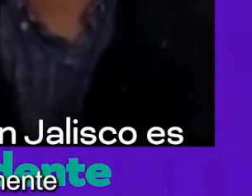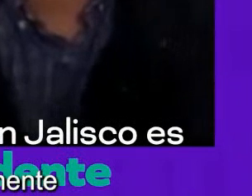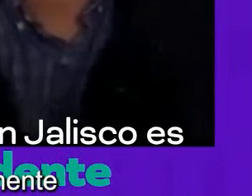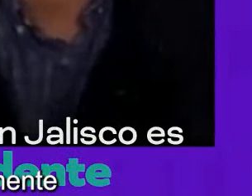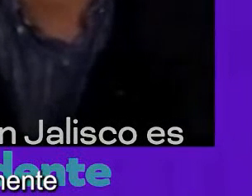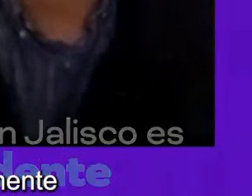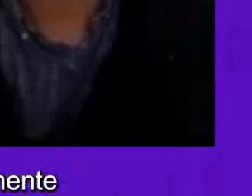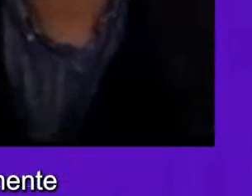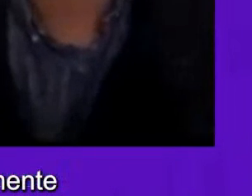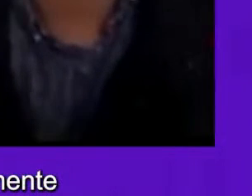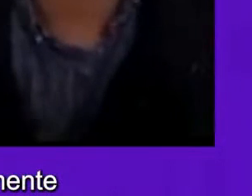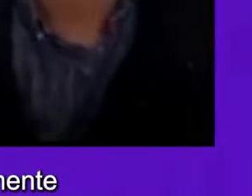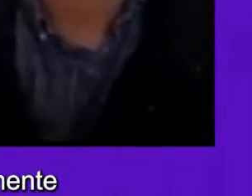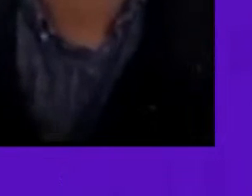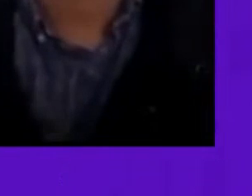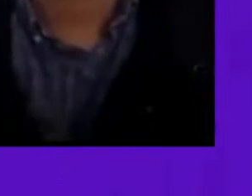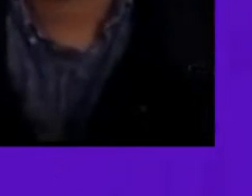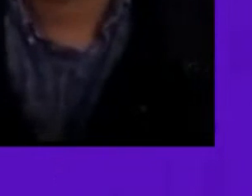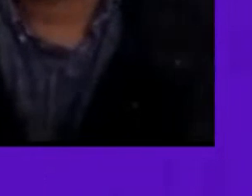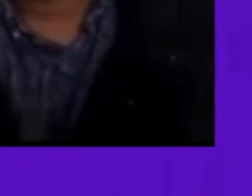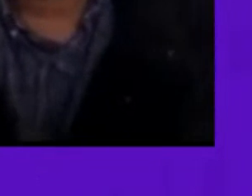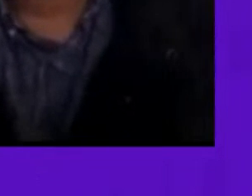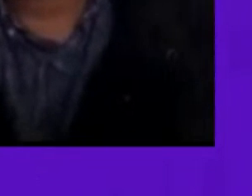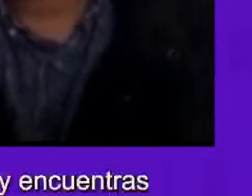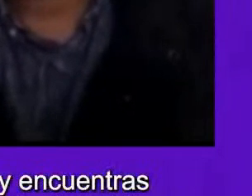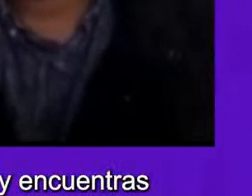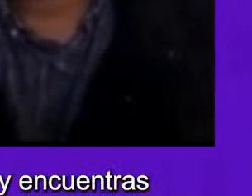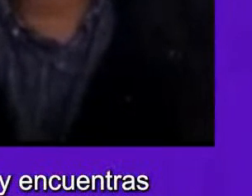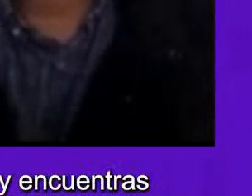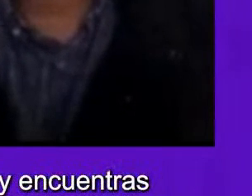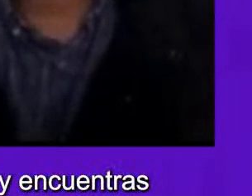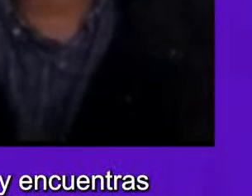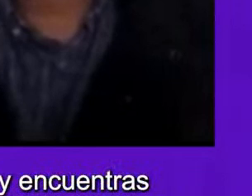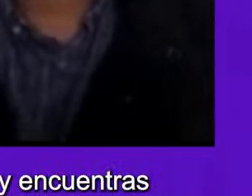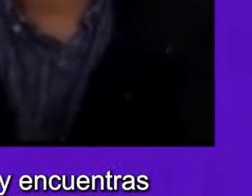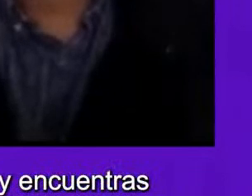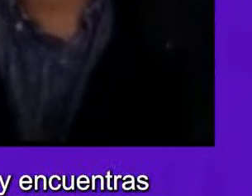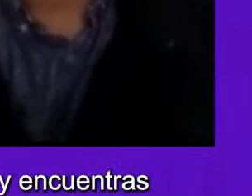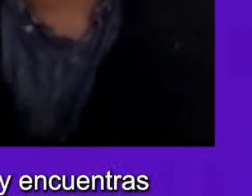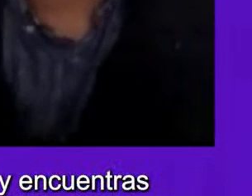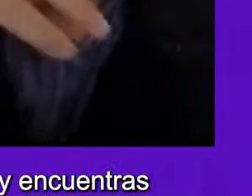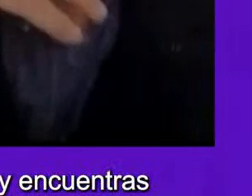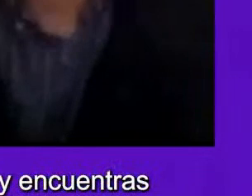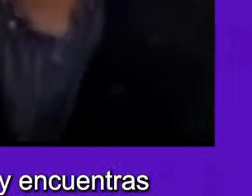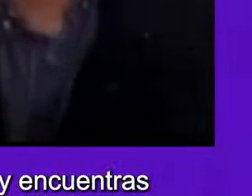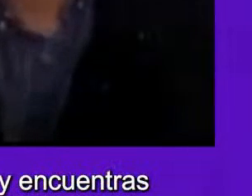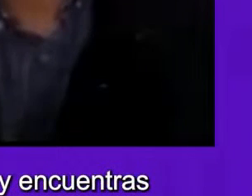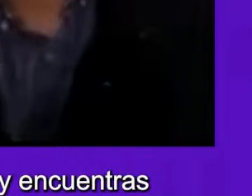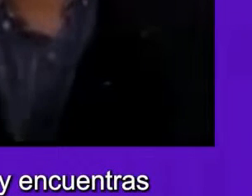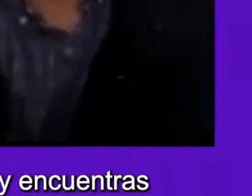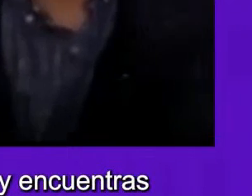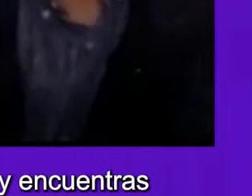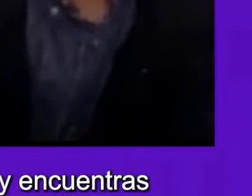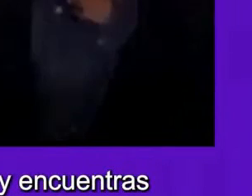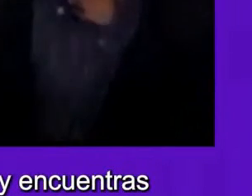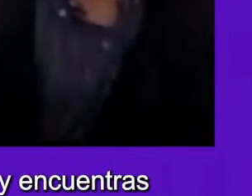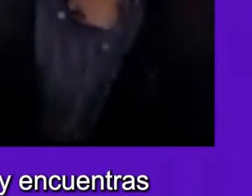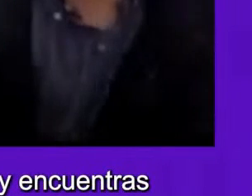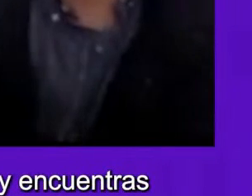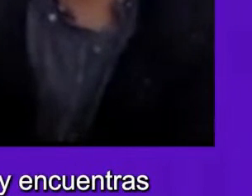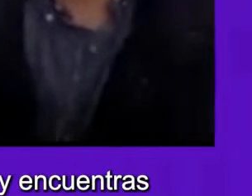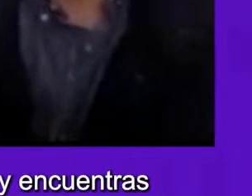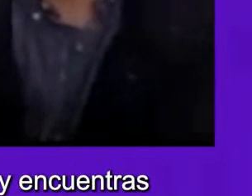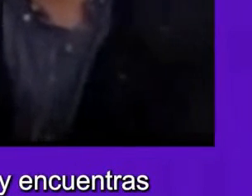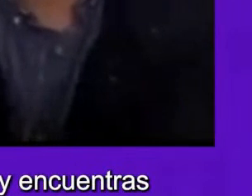mí, o la cultura en Jalisco es sorprendente. Tiene ese factor sorpresa de que vas en la calle,